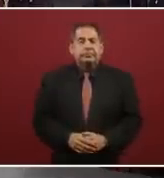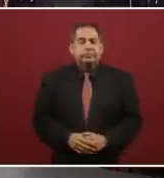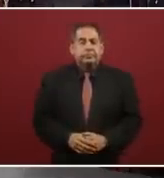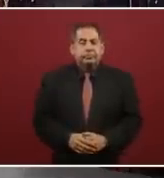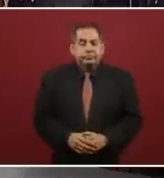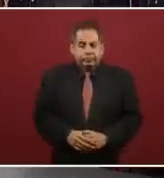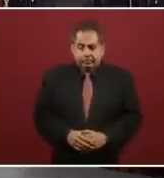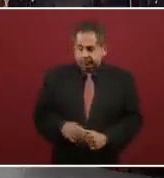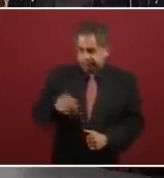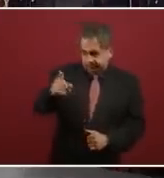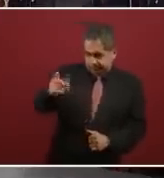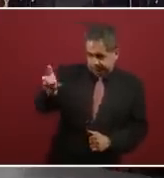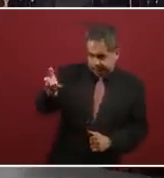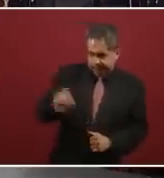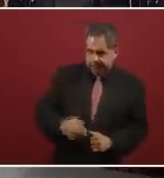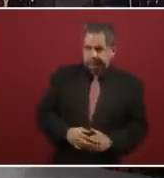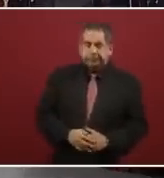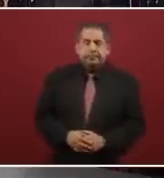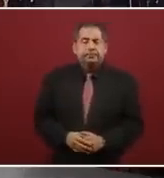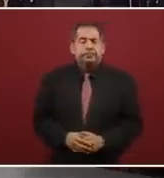Pero allá atrás, sí.